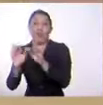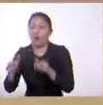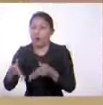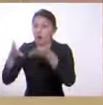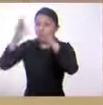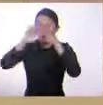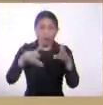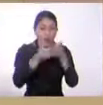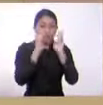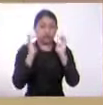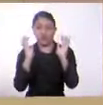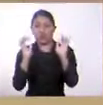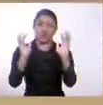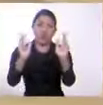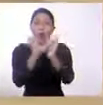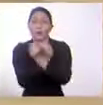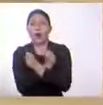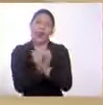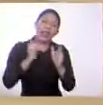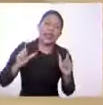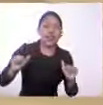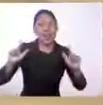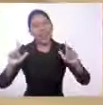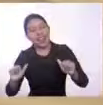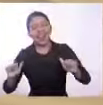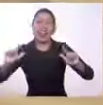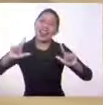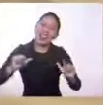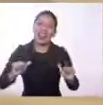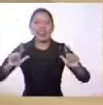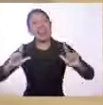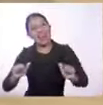con amor. La la la la la la la.